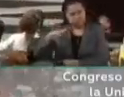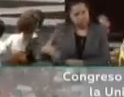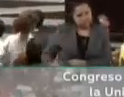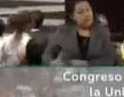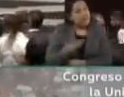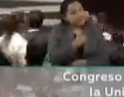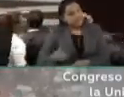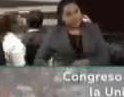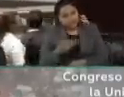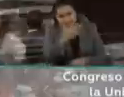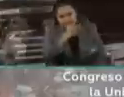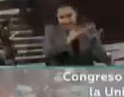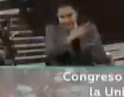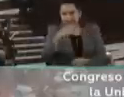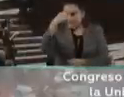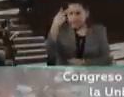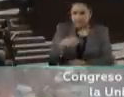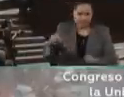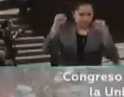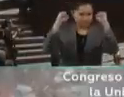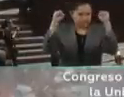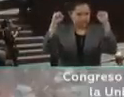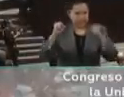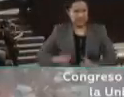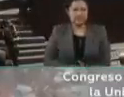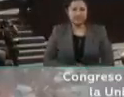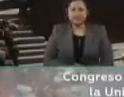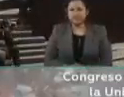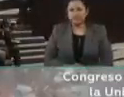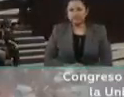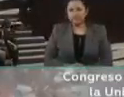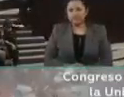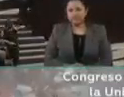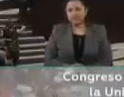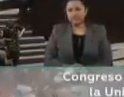viva México! ¡Viva! Bien, senador.